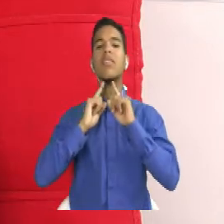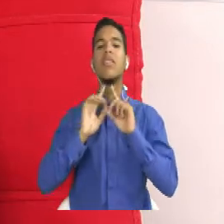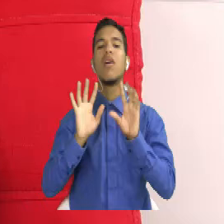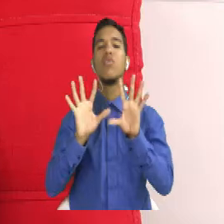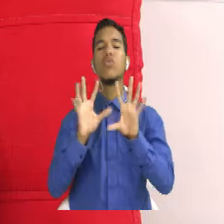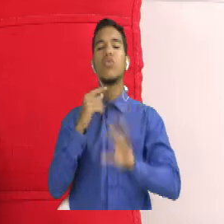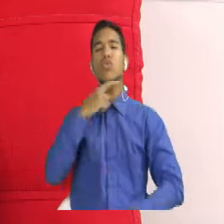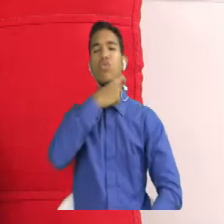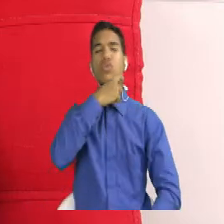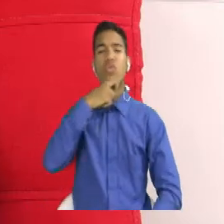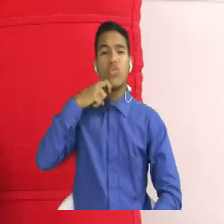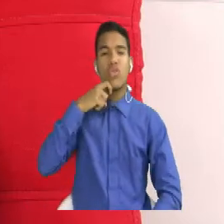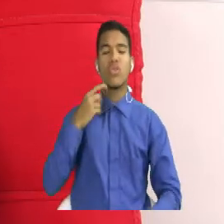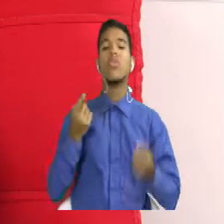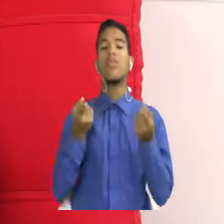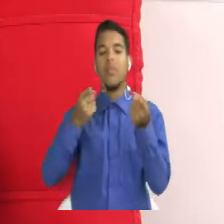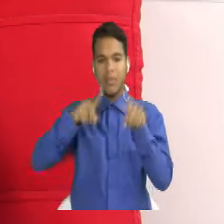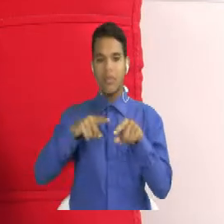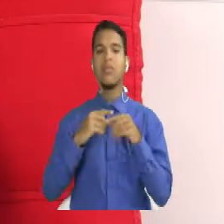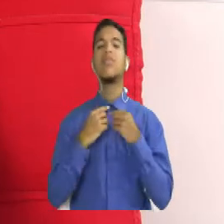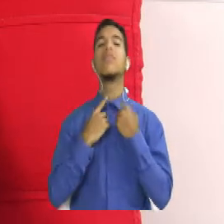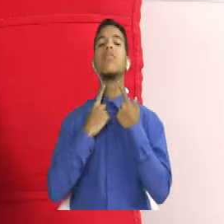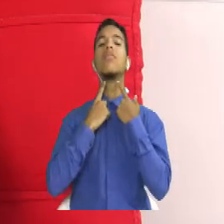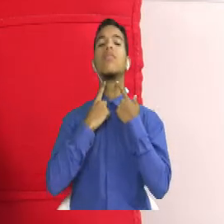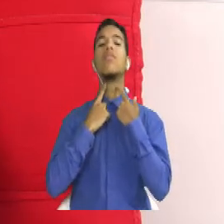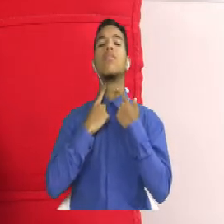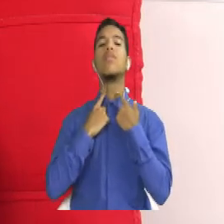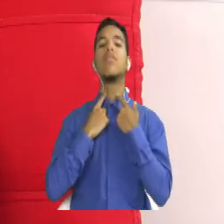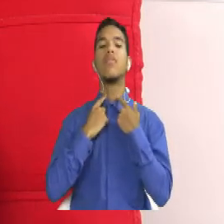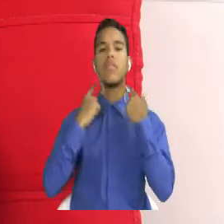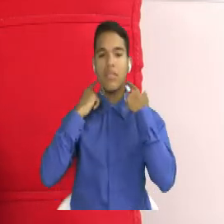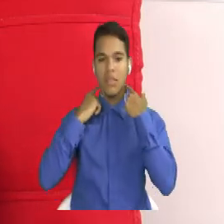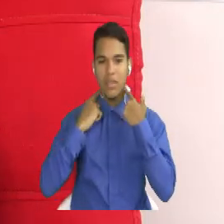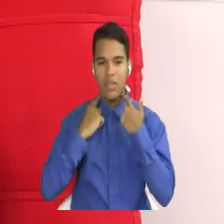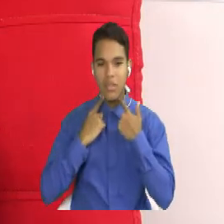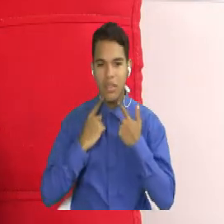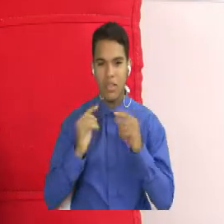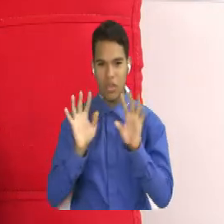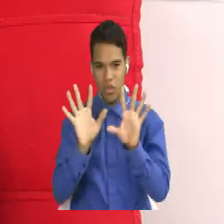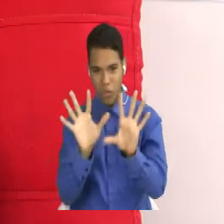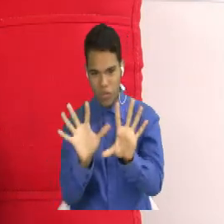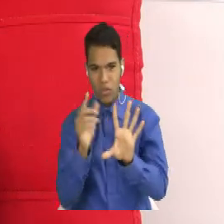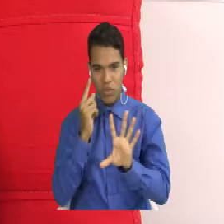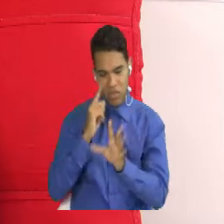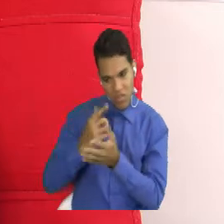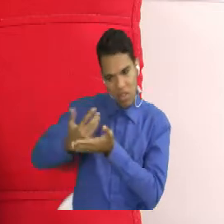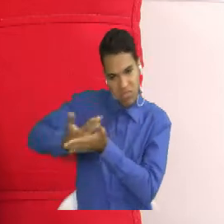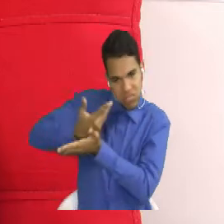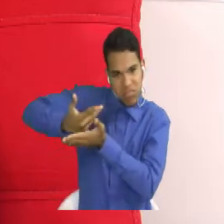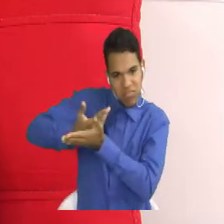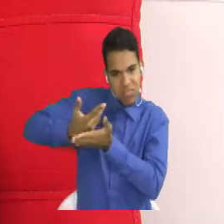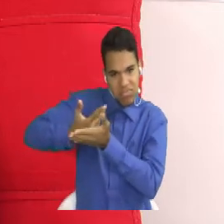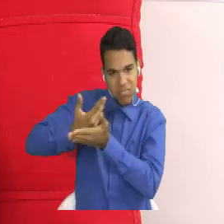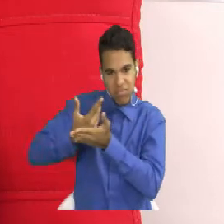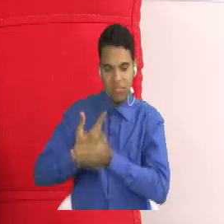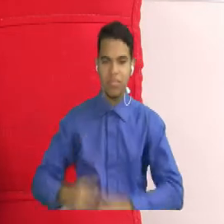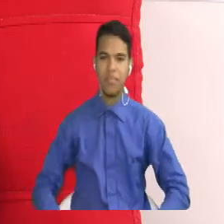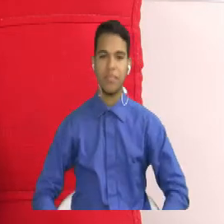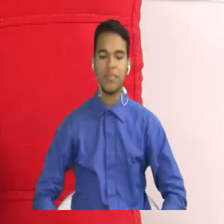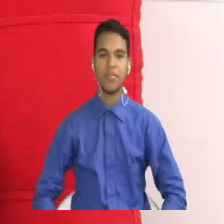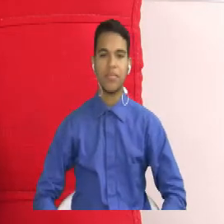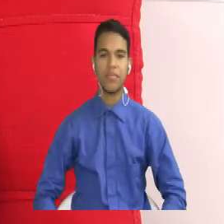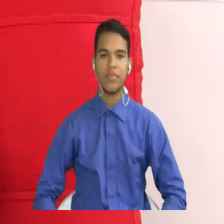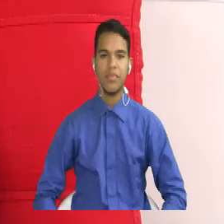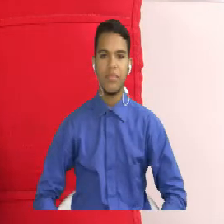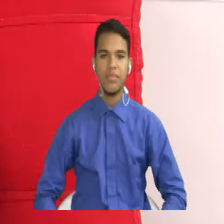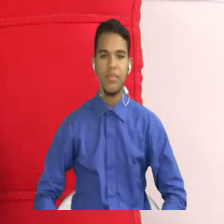parte del cuello. Entonces, esto nos va a dar unas pautas para saber qué tipo de piel tenemos. La piel